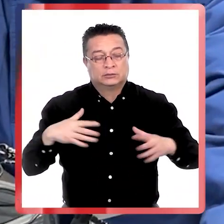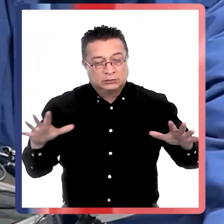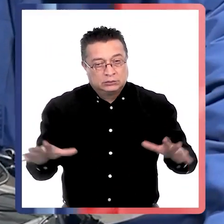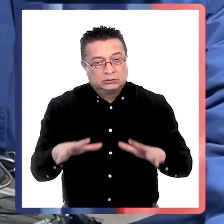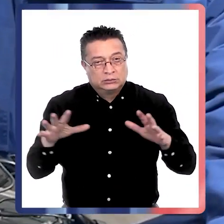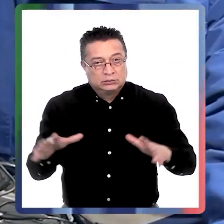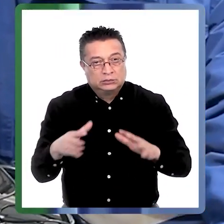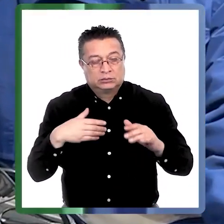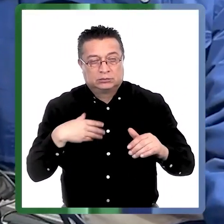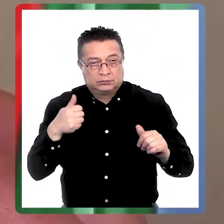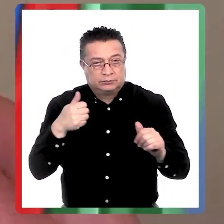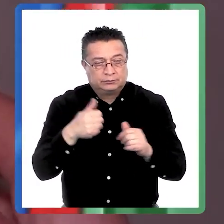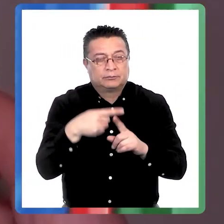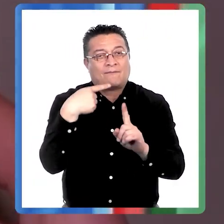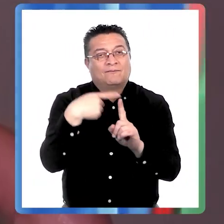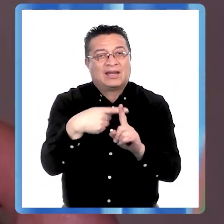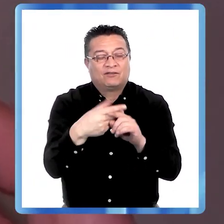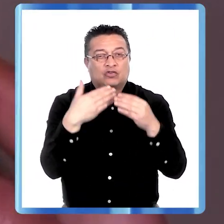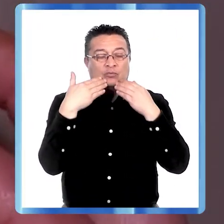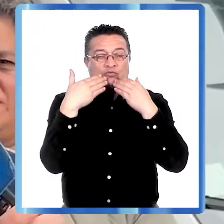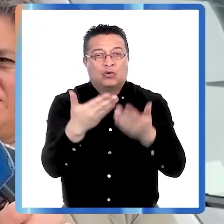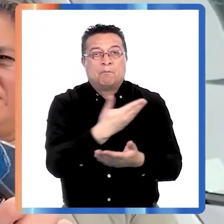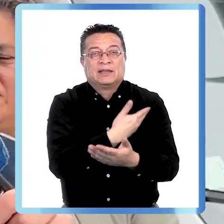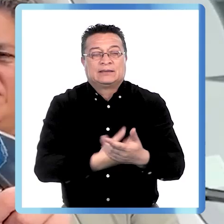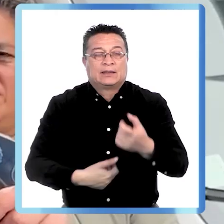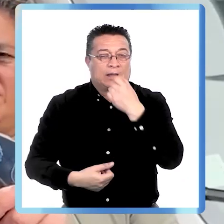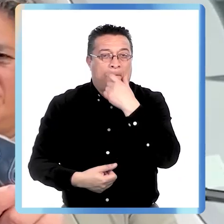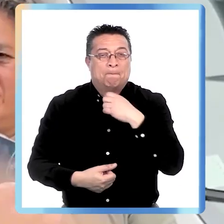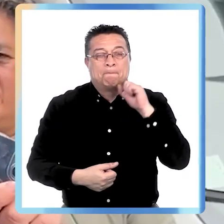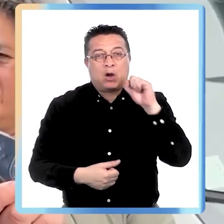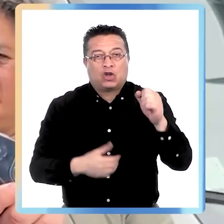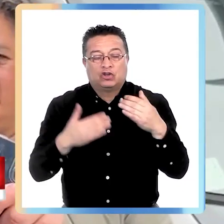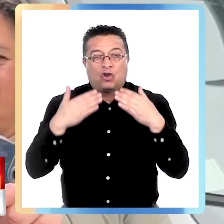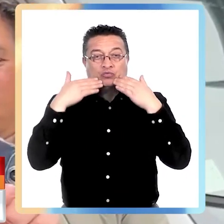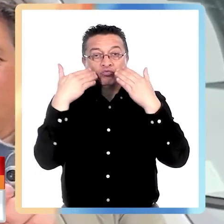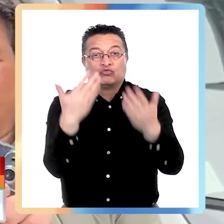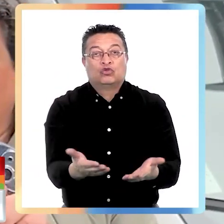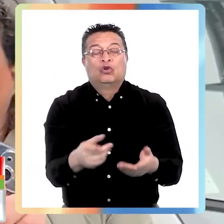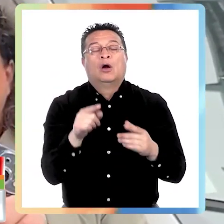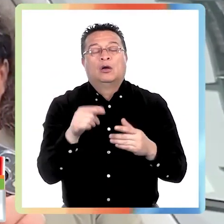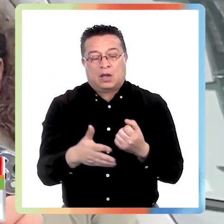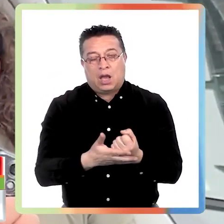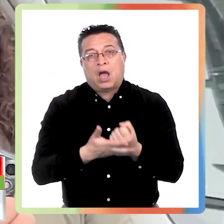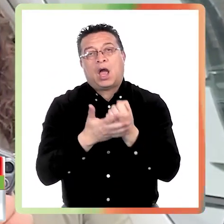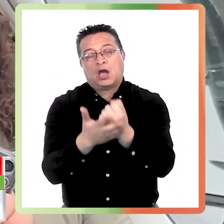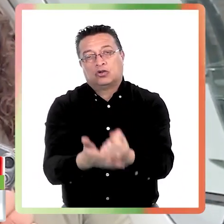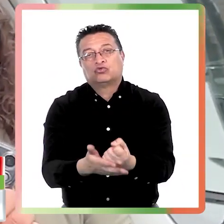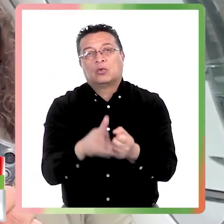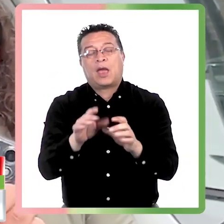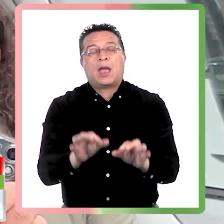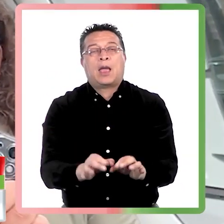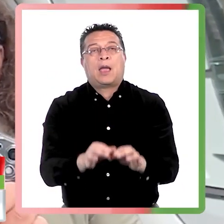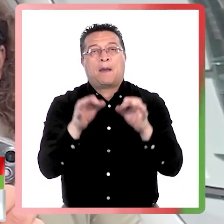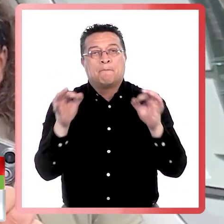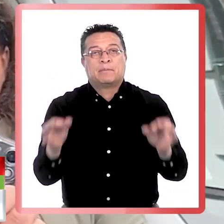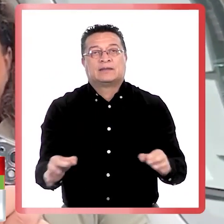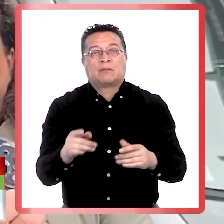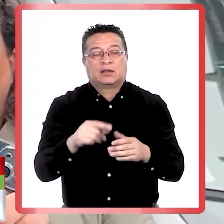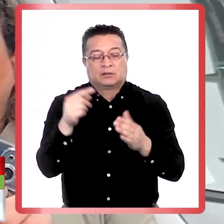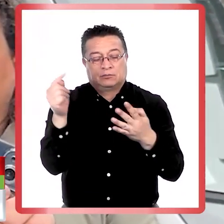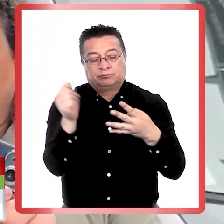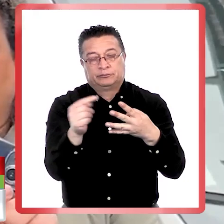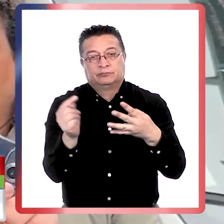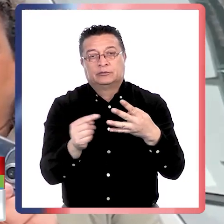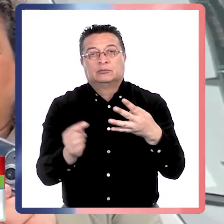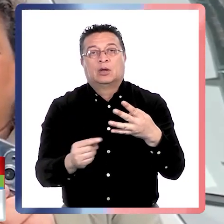en este afán de acercar los beneficios que el gobierno del presidente Boric están entregando, estamos colaborando especialmente con